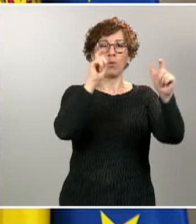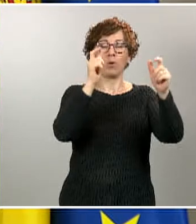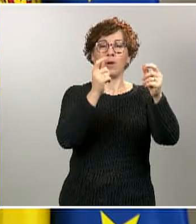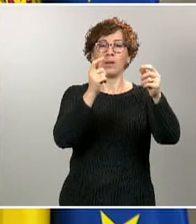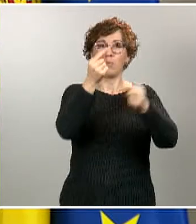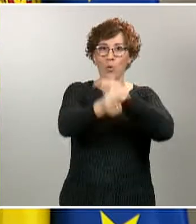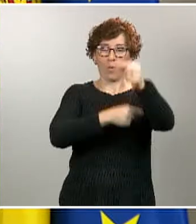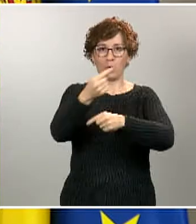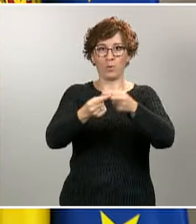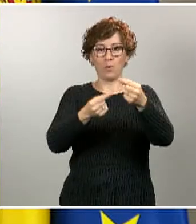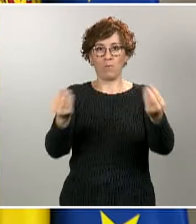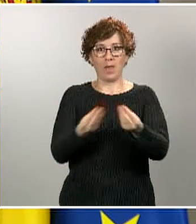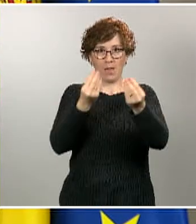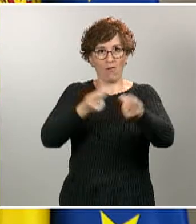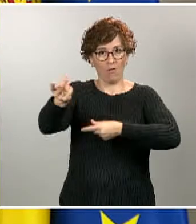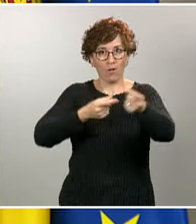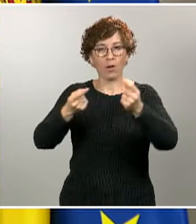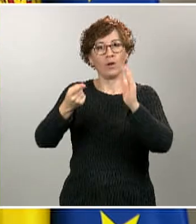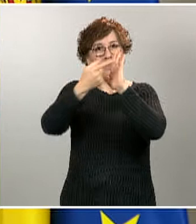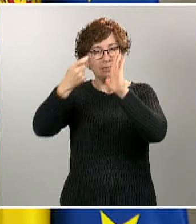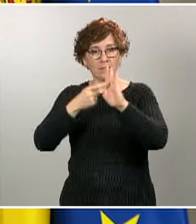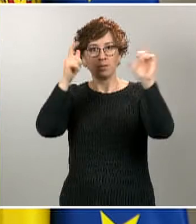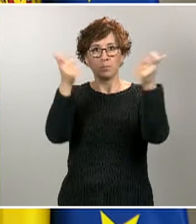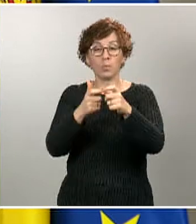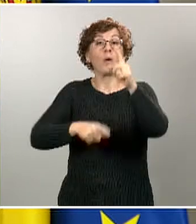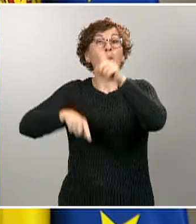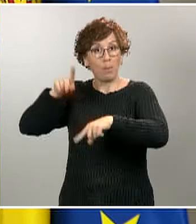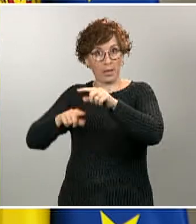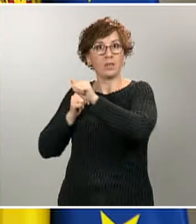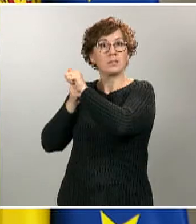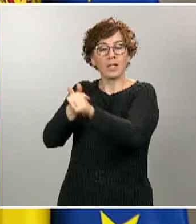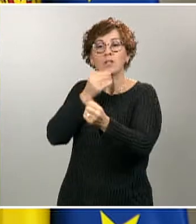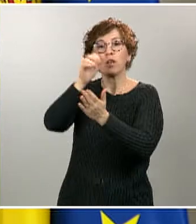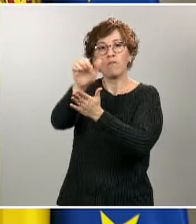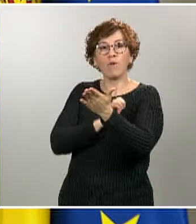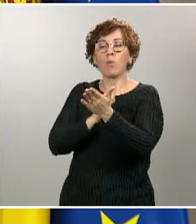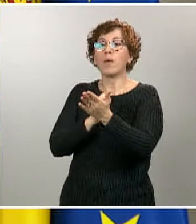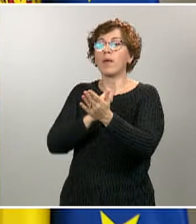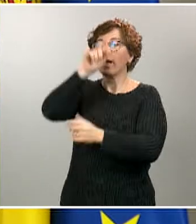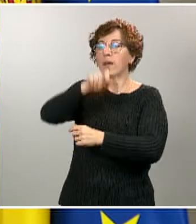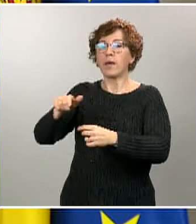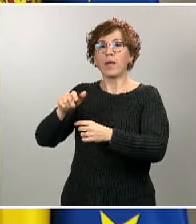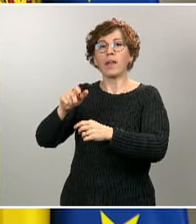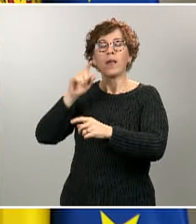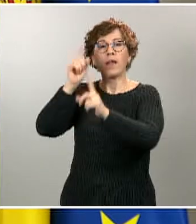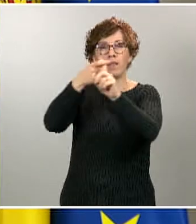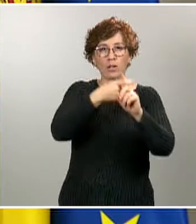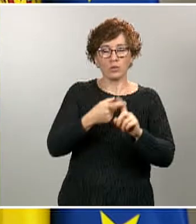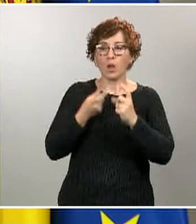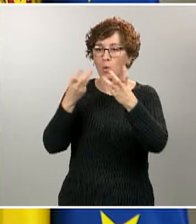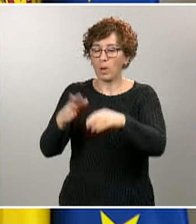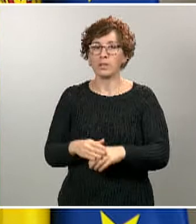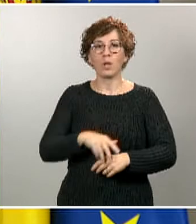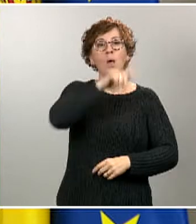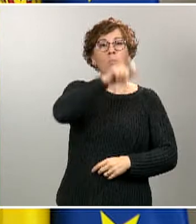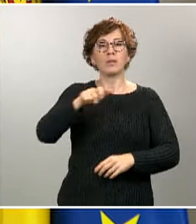ustedes ven en los informes, de número de casos notificados, evolución de cifras de personas recuperadas, también con los estudios que ponemos en marcha.